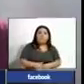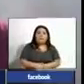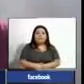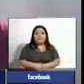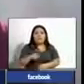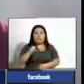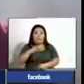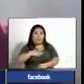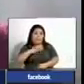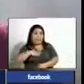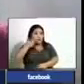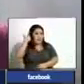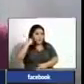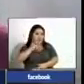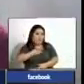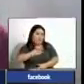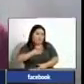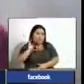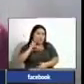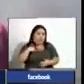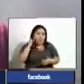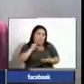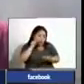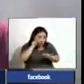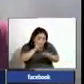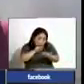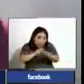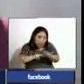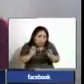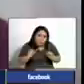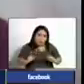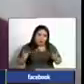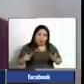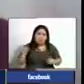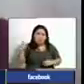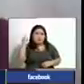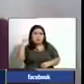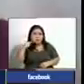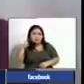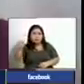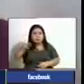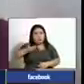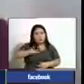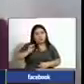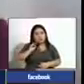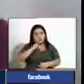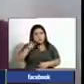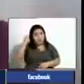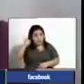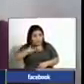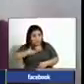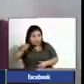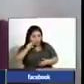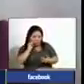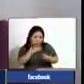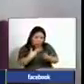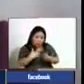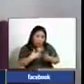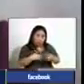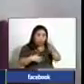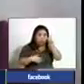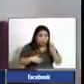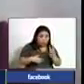Mi yerno fue que consultó, yo porque yo no puedo leer, no puedo, ¿verdad? Pero él consultó y me dijo que me tocaba, me dijo el